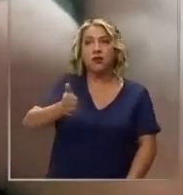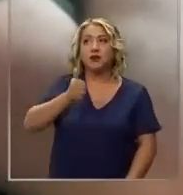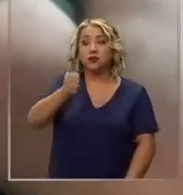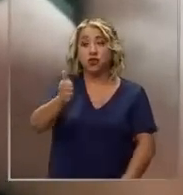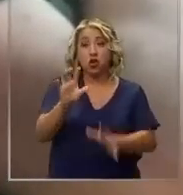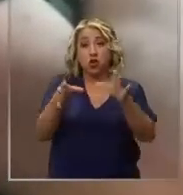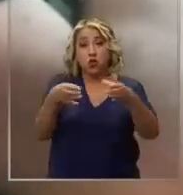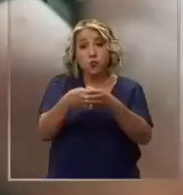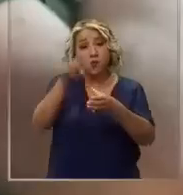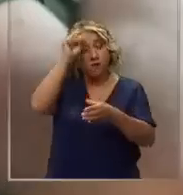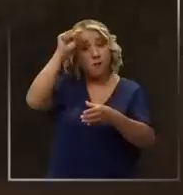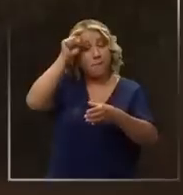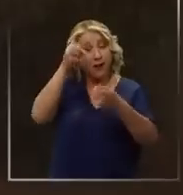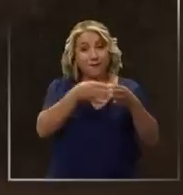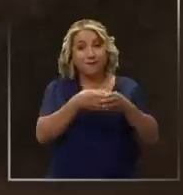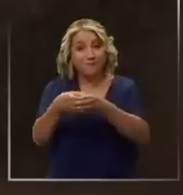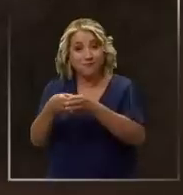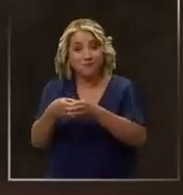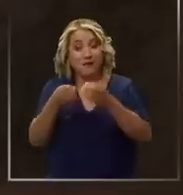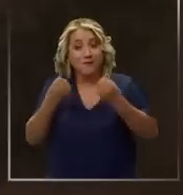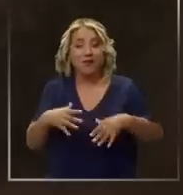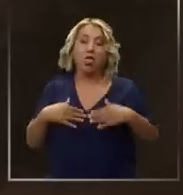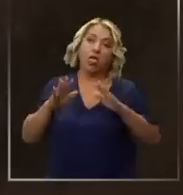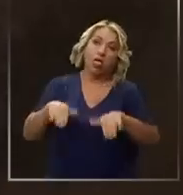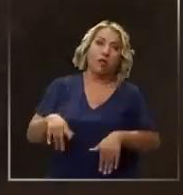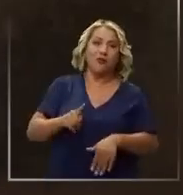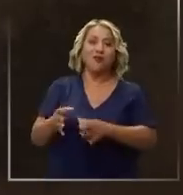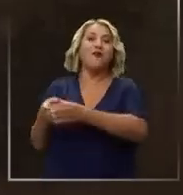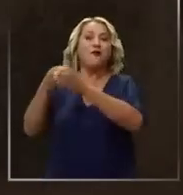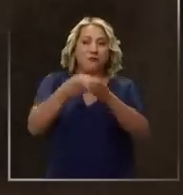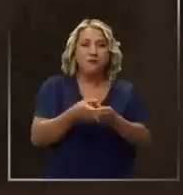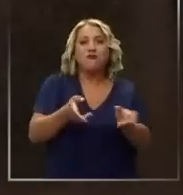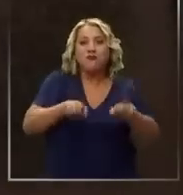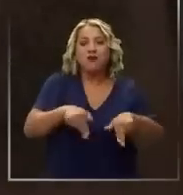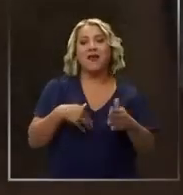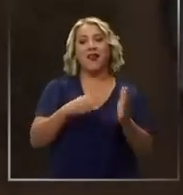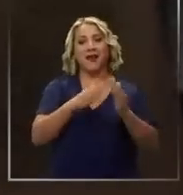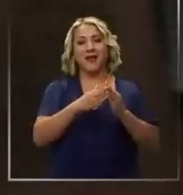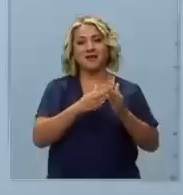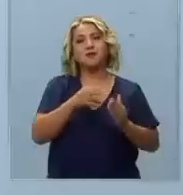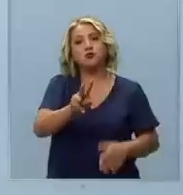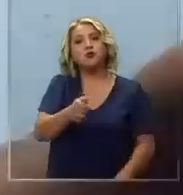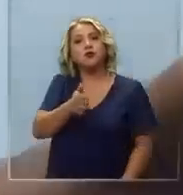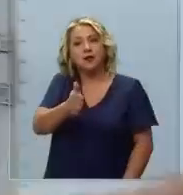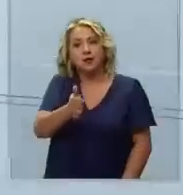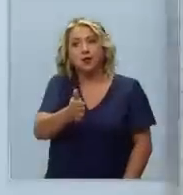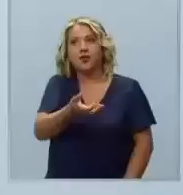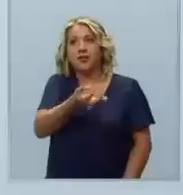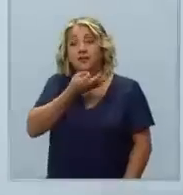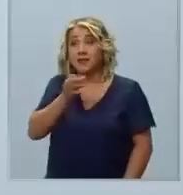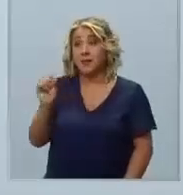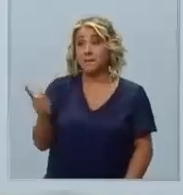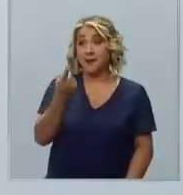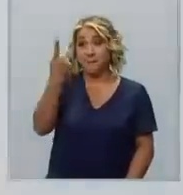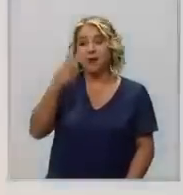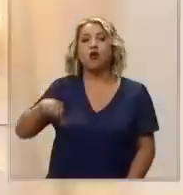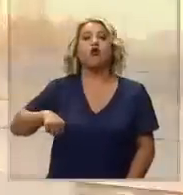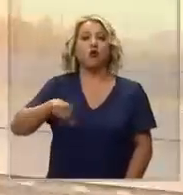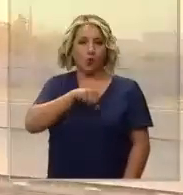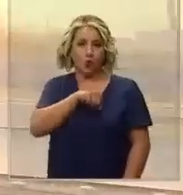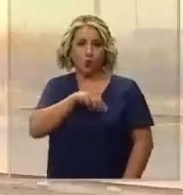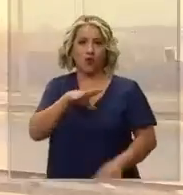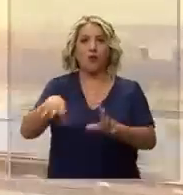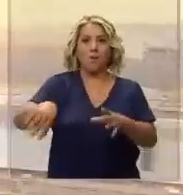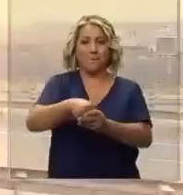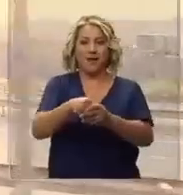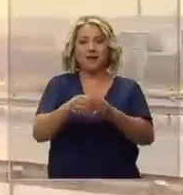Este grupo de bomberos no pierde su energía. Regresan a casa. Quieren escuchar a su director. Primero, lleno de orgullo de ser parte